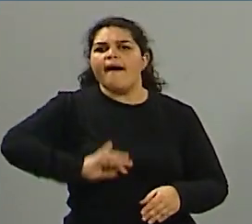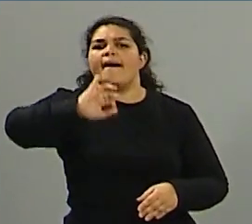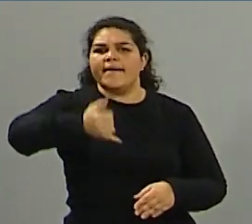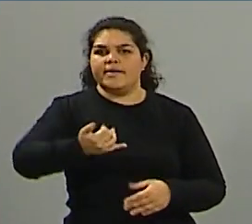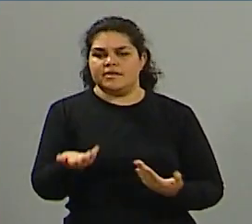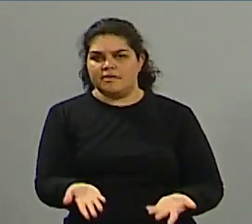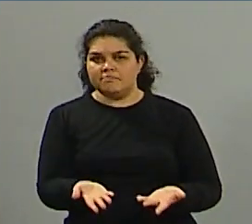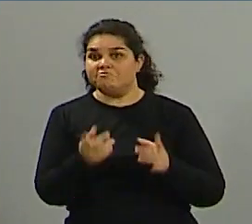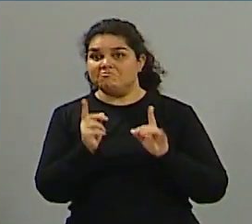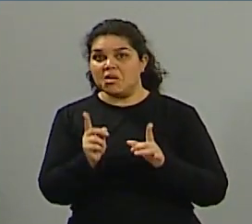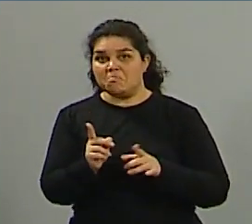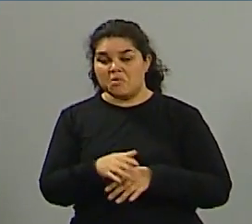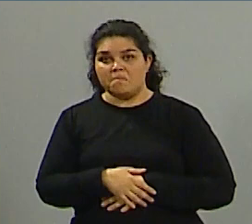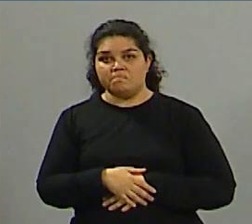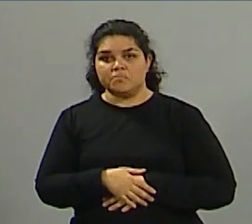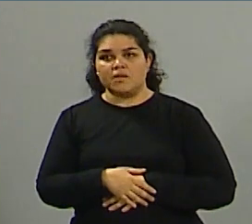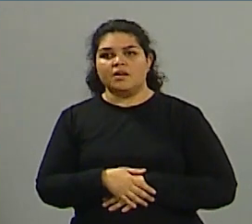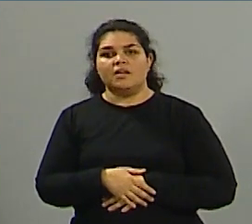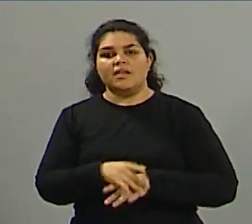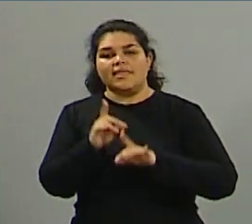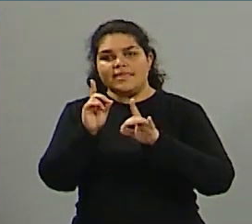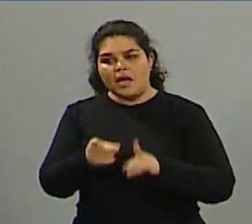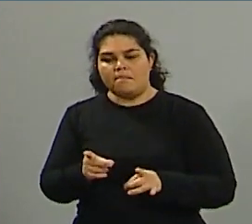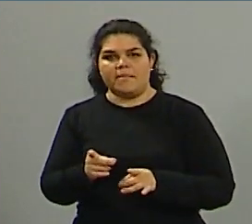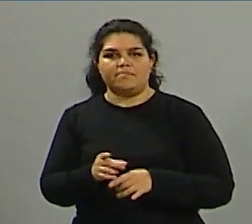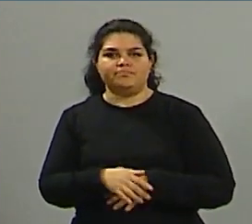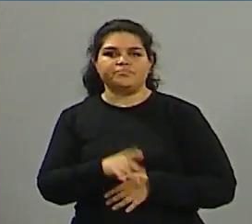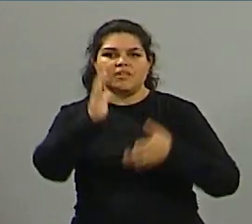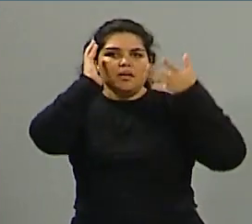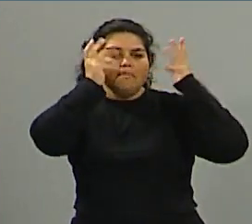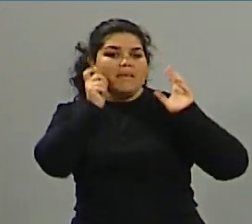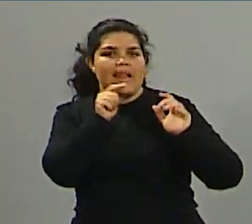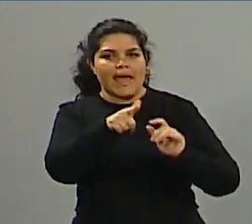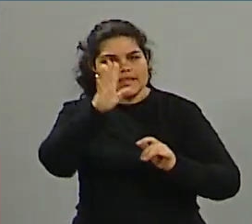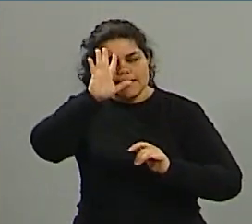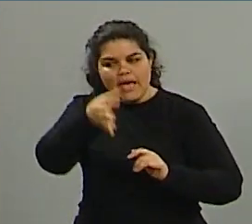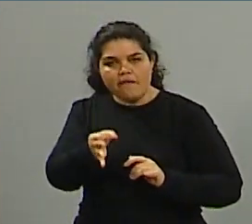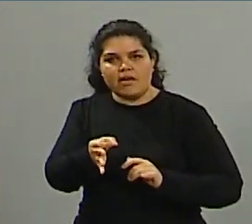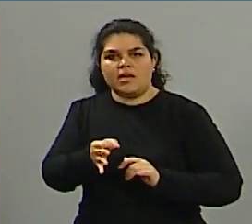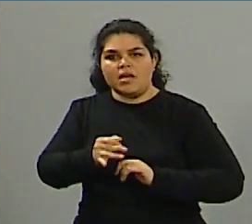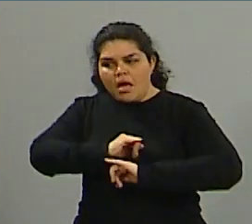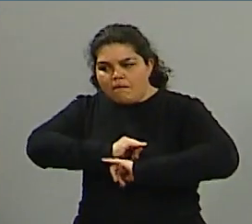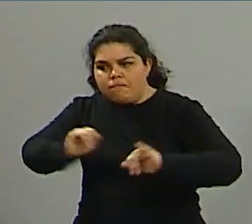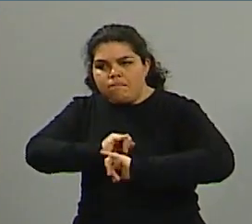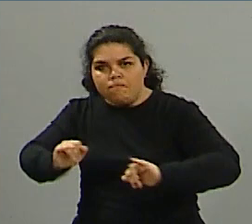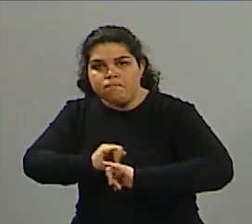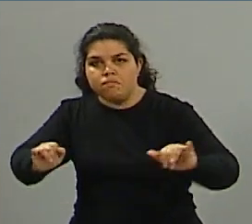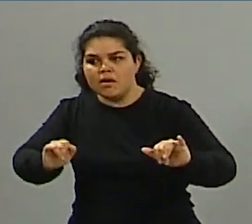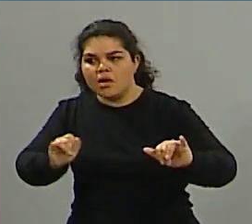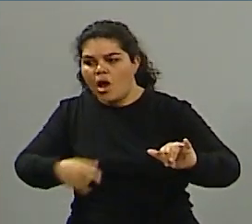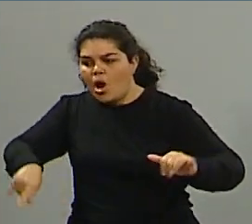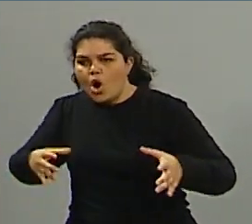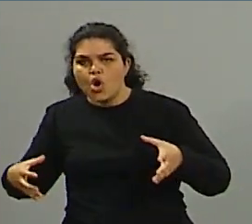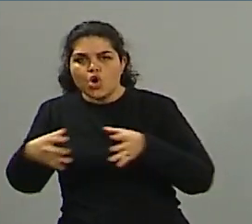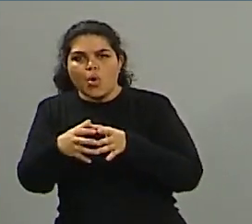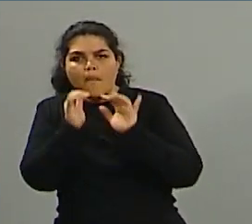también hubo muchos voluntarios que a partir de esa propuesta política decidieron involucrarse tan directamente que se postularon para ser autoridades de mesa,